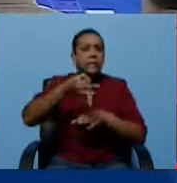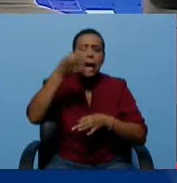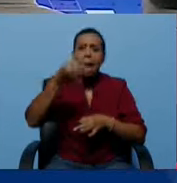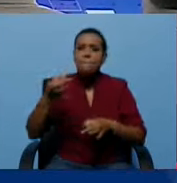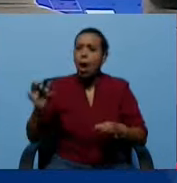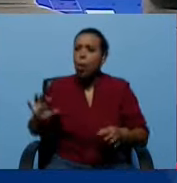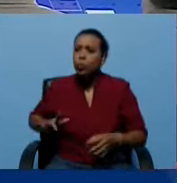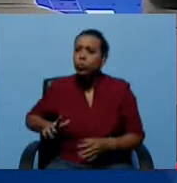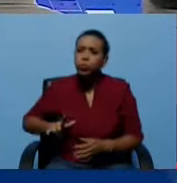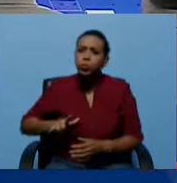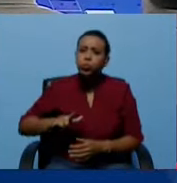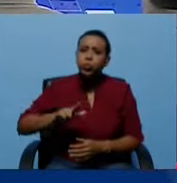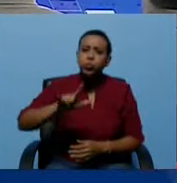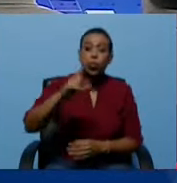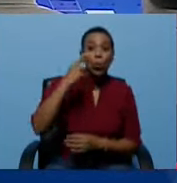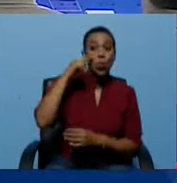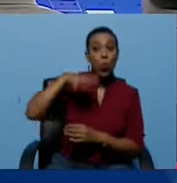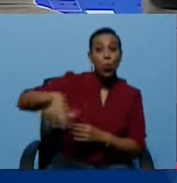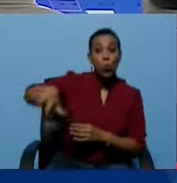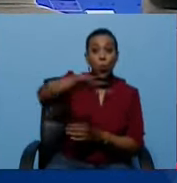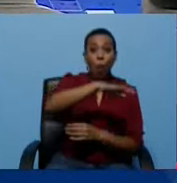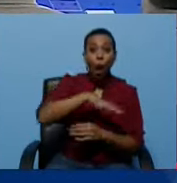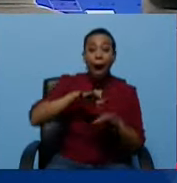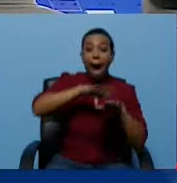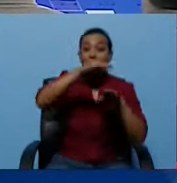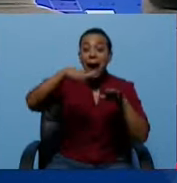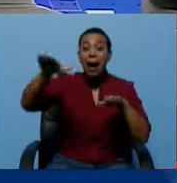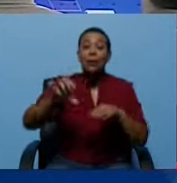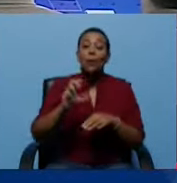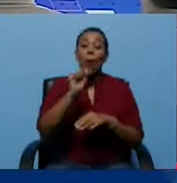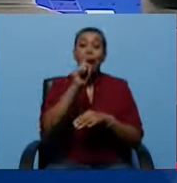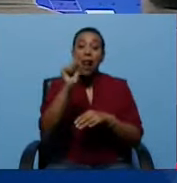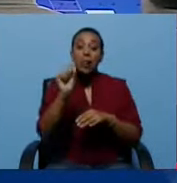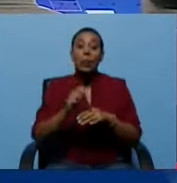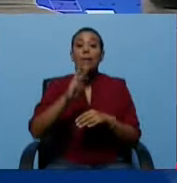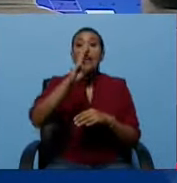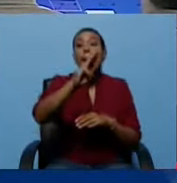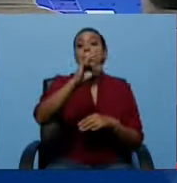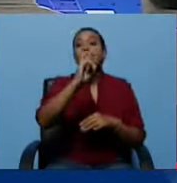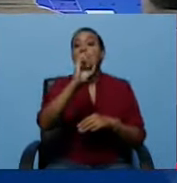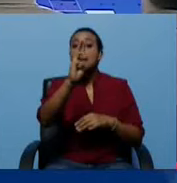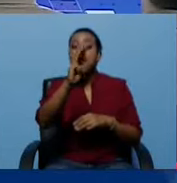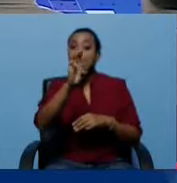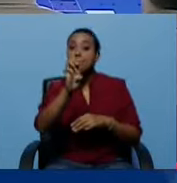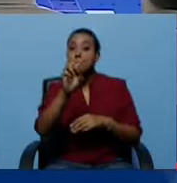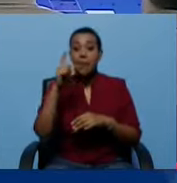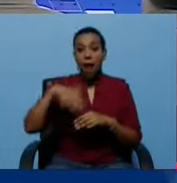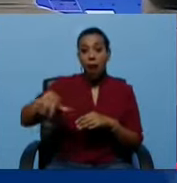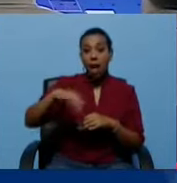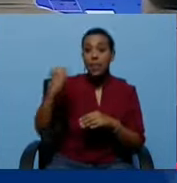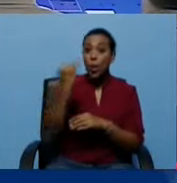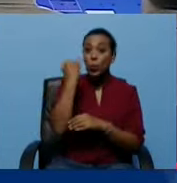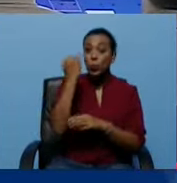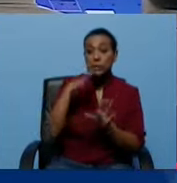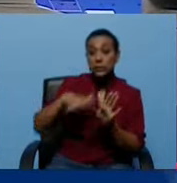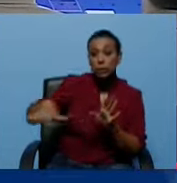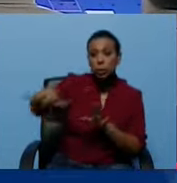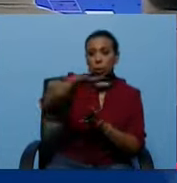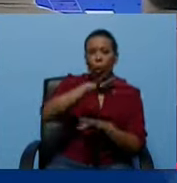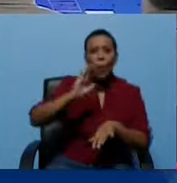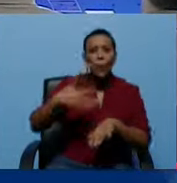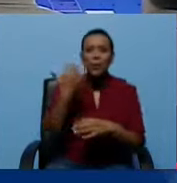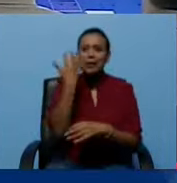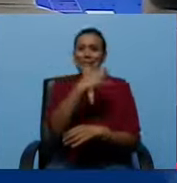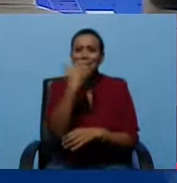subir aquí, Altos de Pipe, ¿qué se llama esto, no? ¿Ah? ¿Pero por qué se